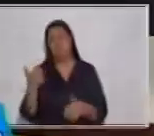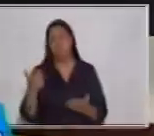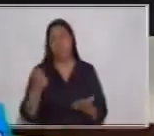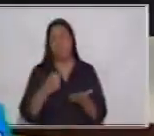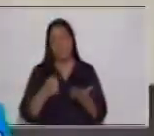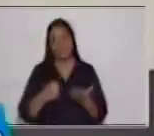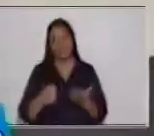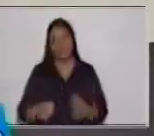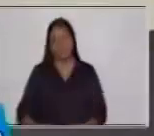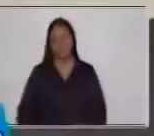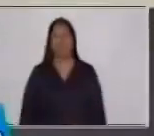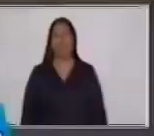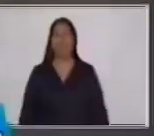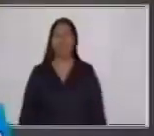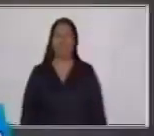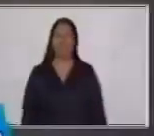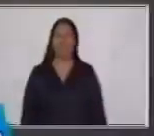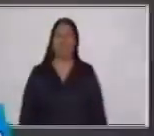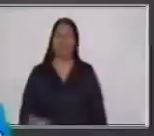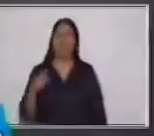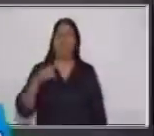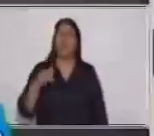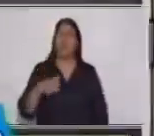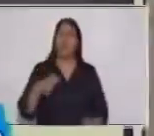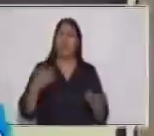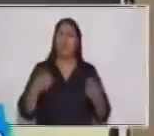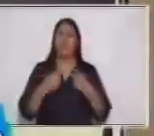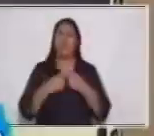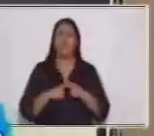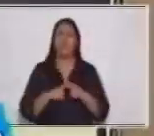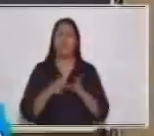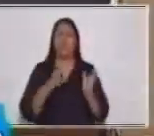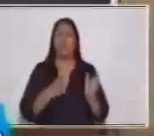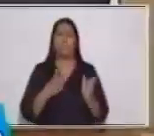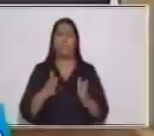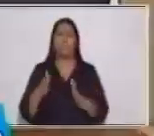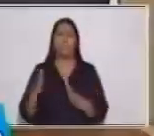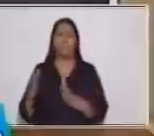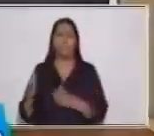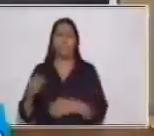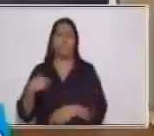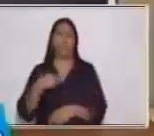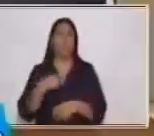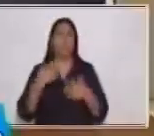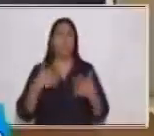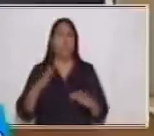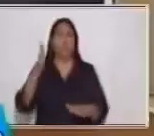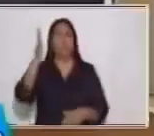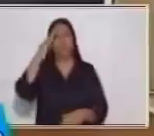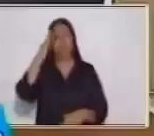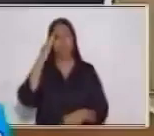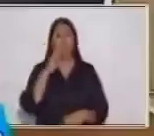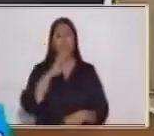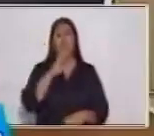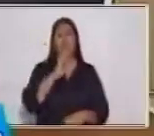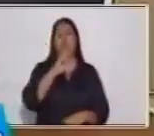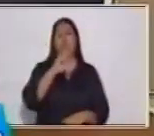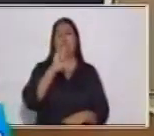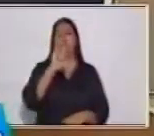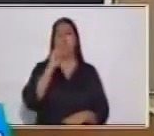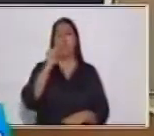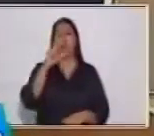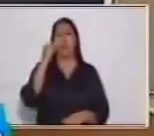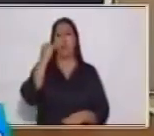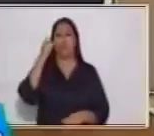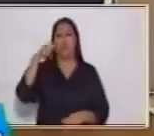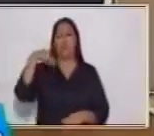El día de hoy vamos a iniciar un proceso en el cual nosotros ya conocemos lo que son las ecuaciones, pero las